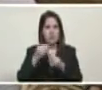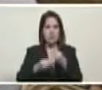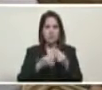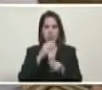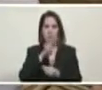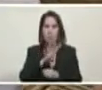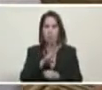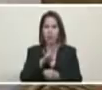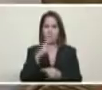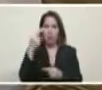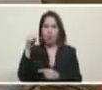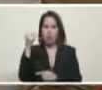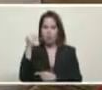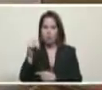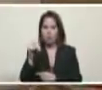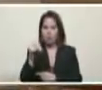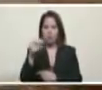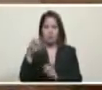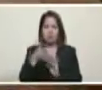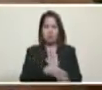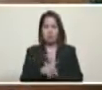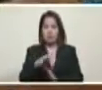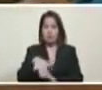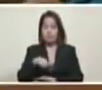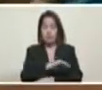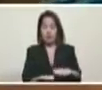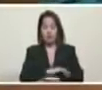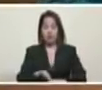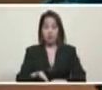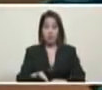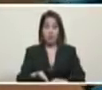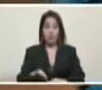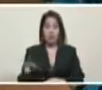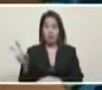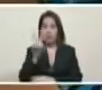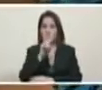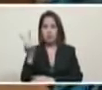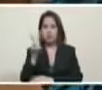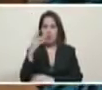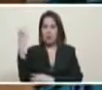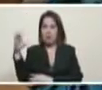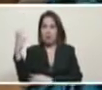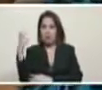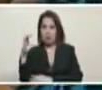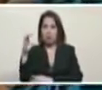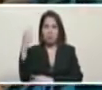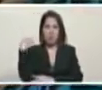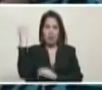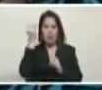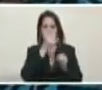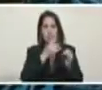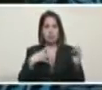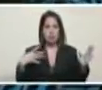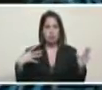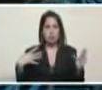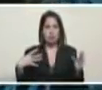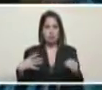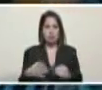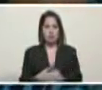4 de noviembre, específicamente en los límites fronterizos venezolanos en el estado Amazonas.